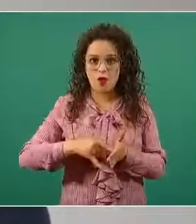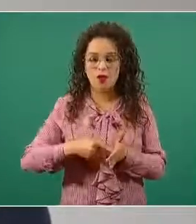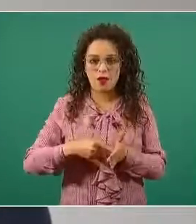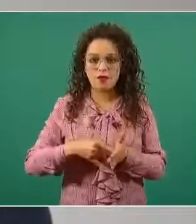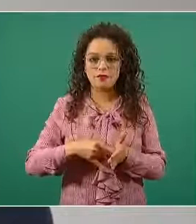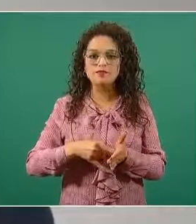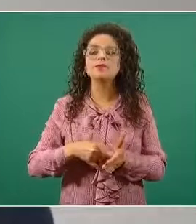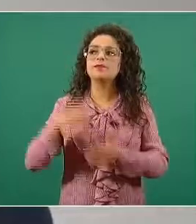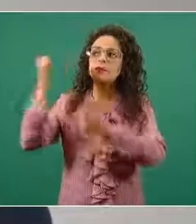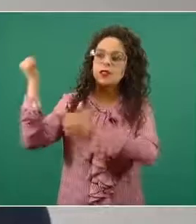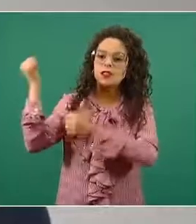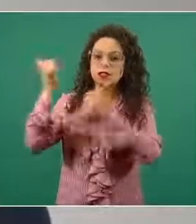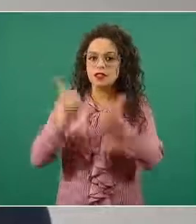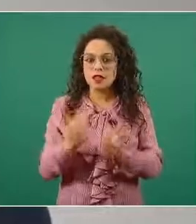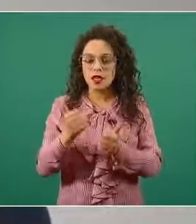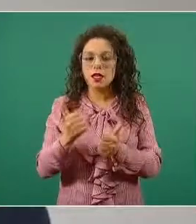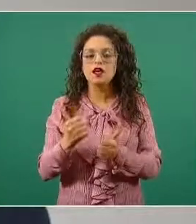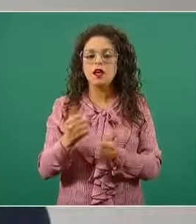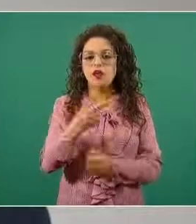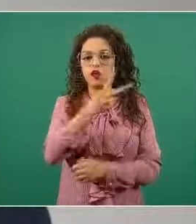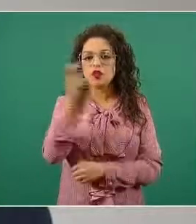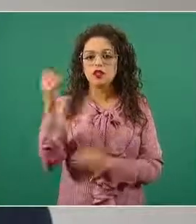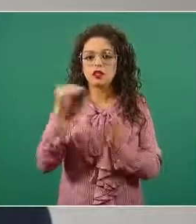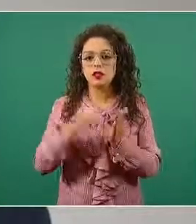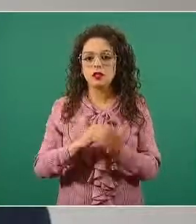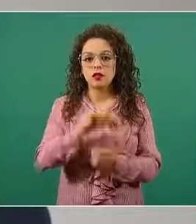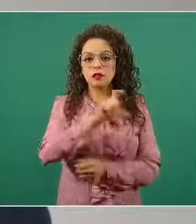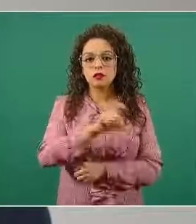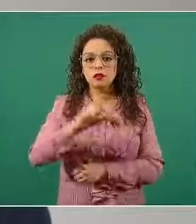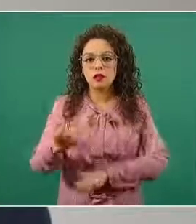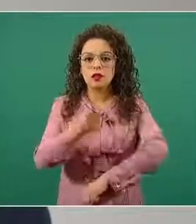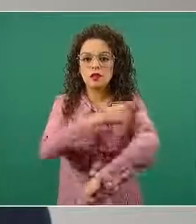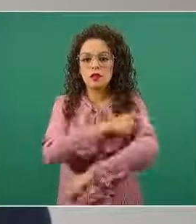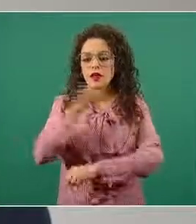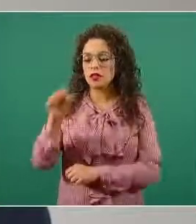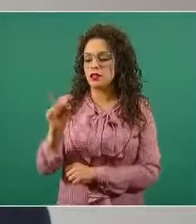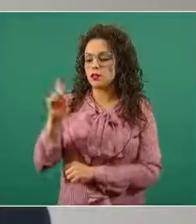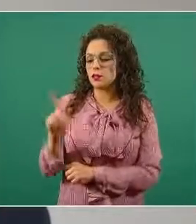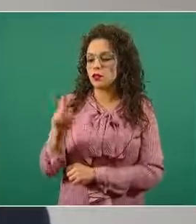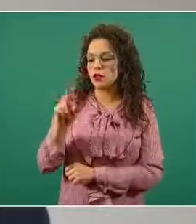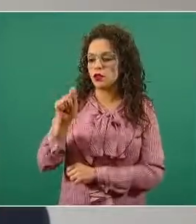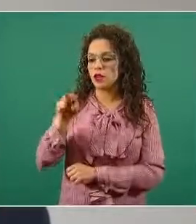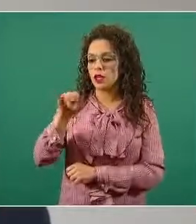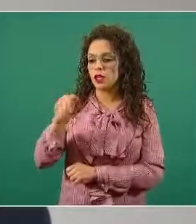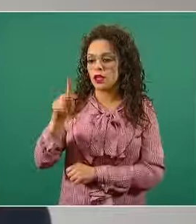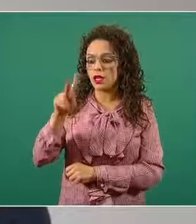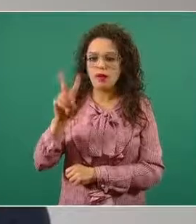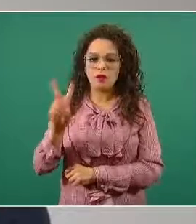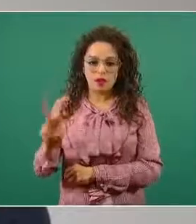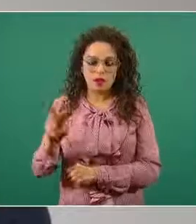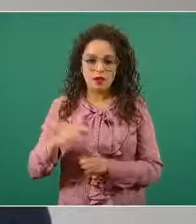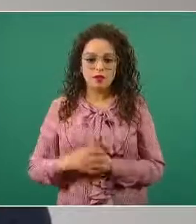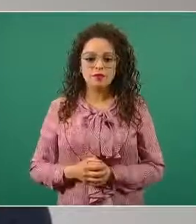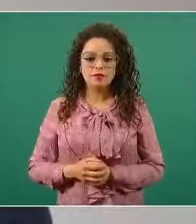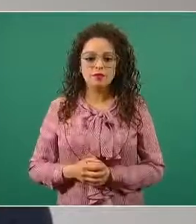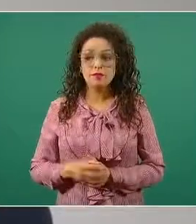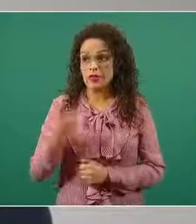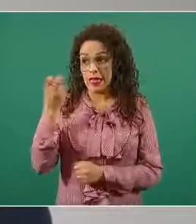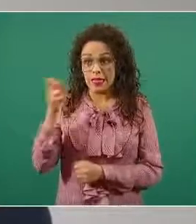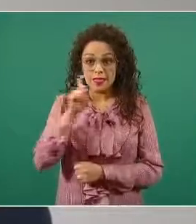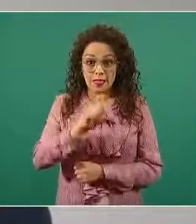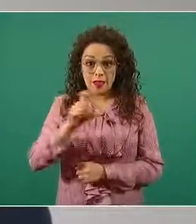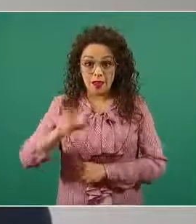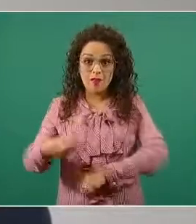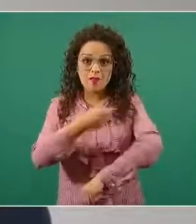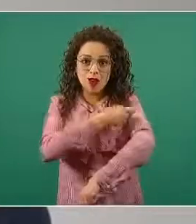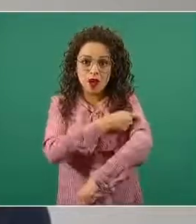país 200,000 dosis de la vacuna Sputnik V, una vacuna que también obviamente contribuirá